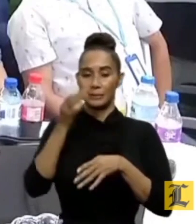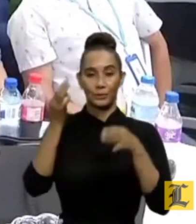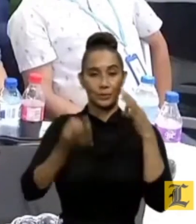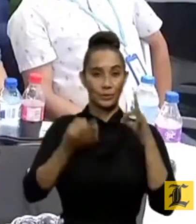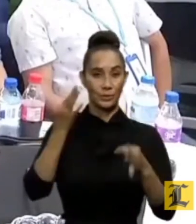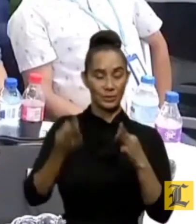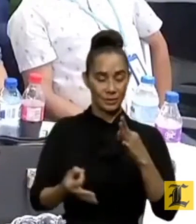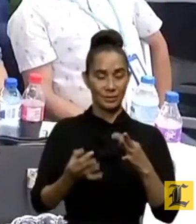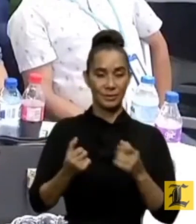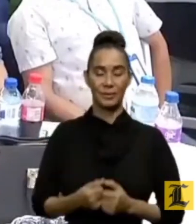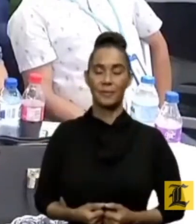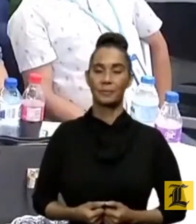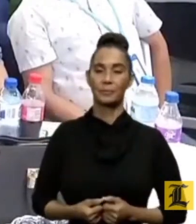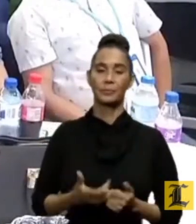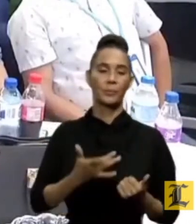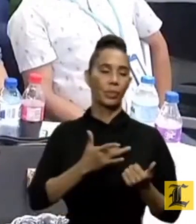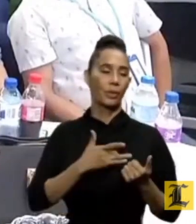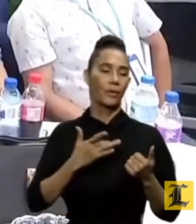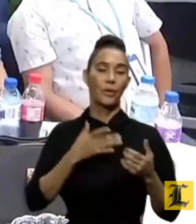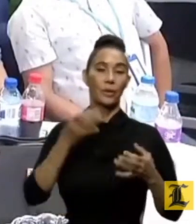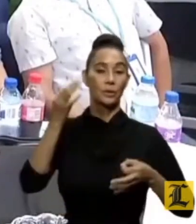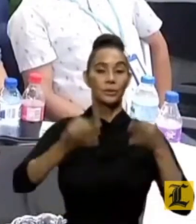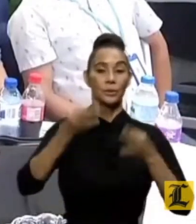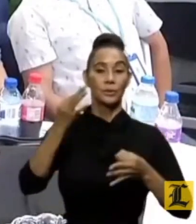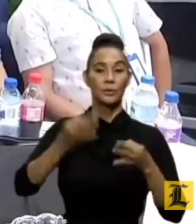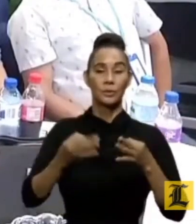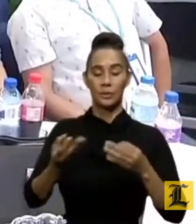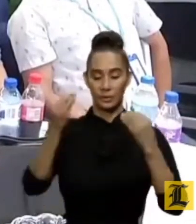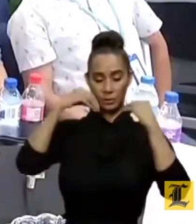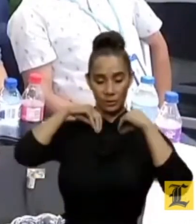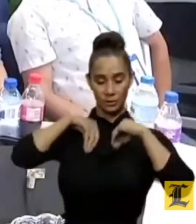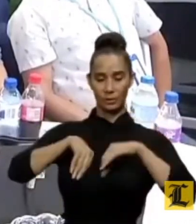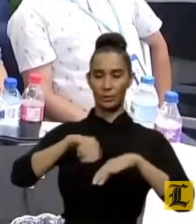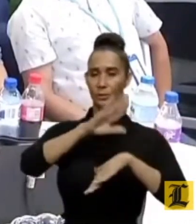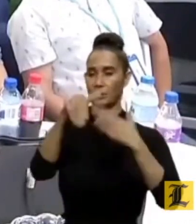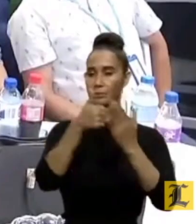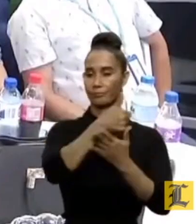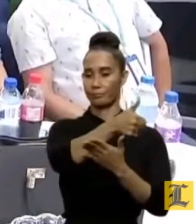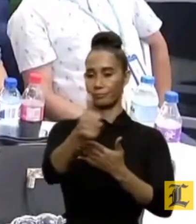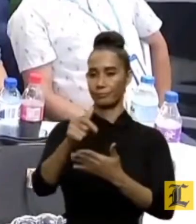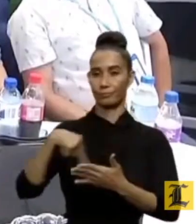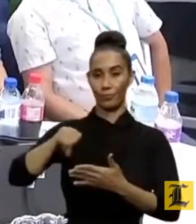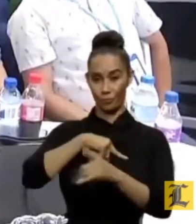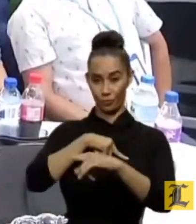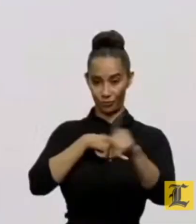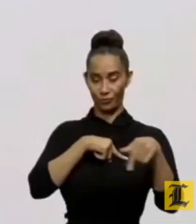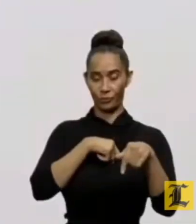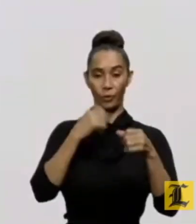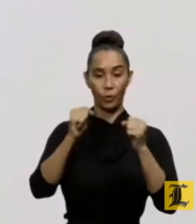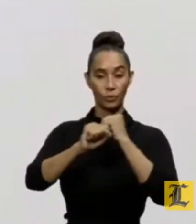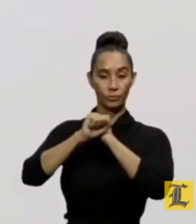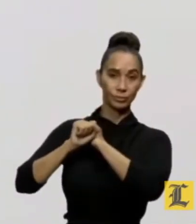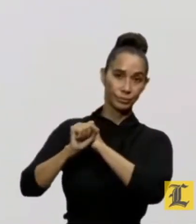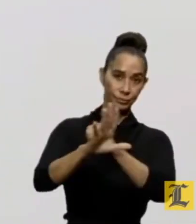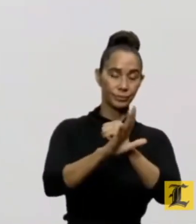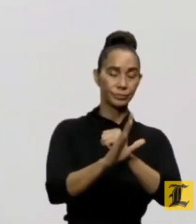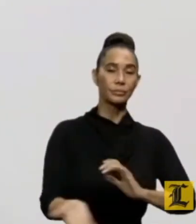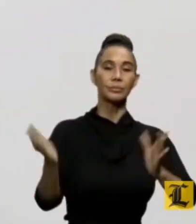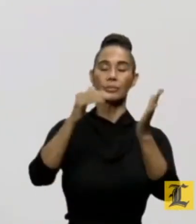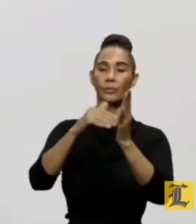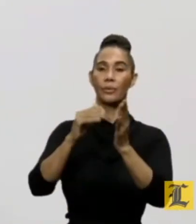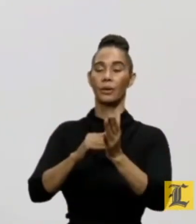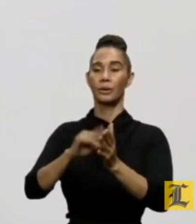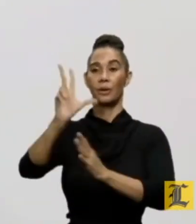justicia. El sentido de justicia que está en cada uno de nosotros. Hoy lanzamos de nuevo,